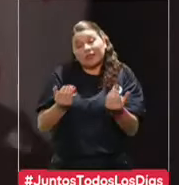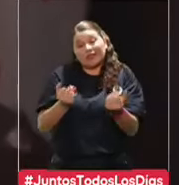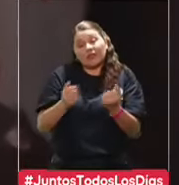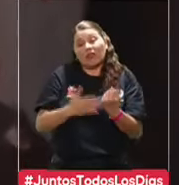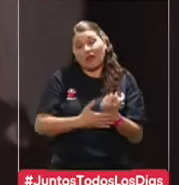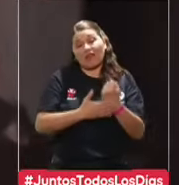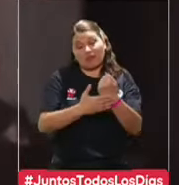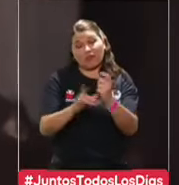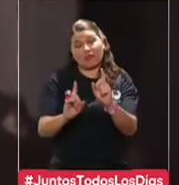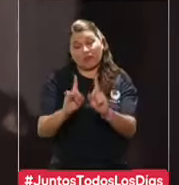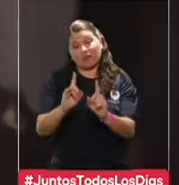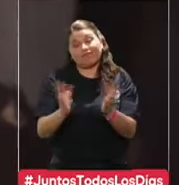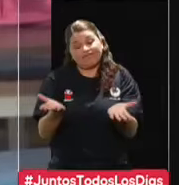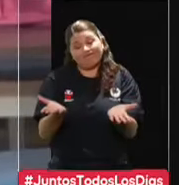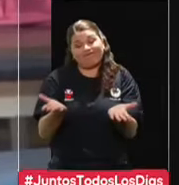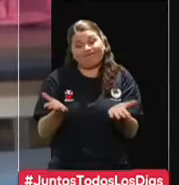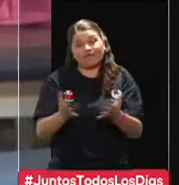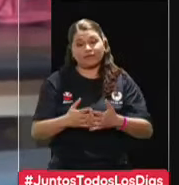veces.